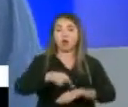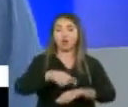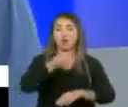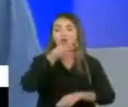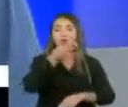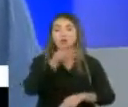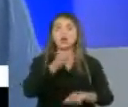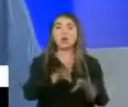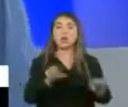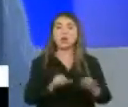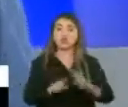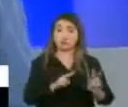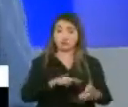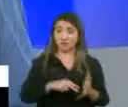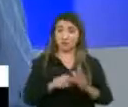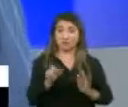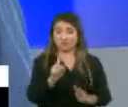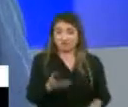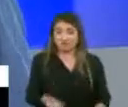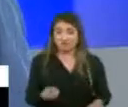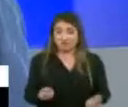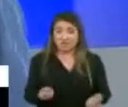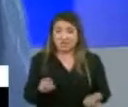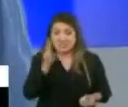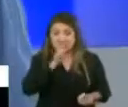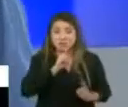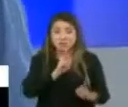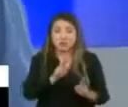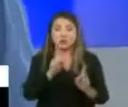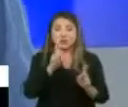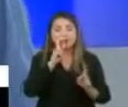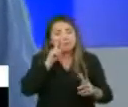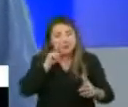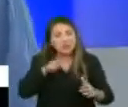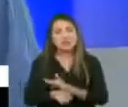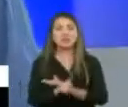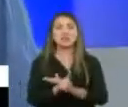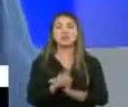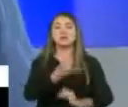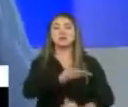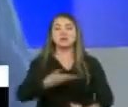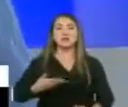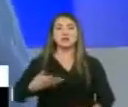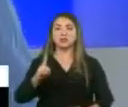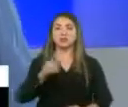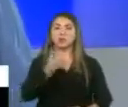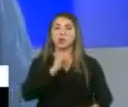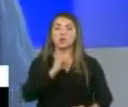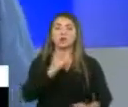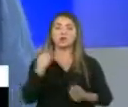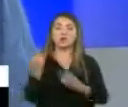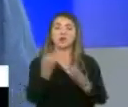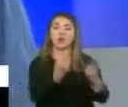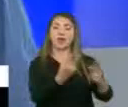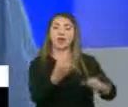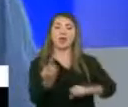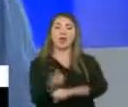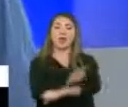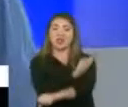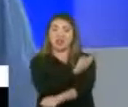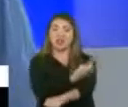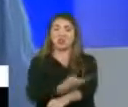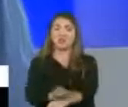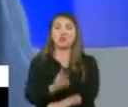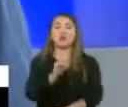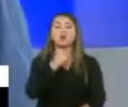esa medida se va a solucionar el problema es algo que no resultó. Creo que hay que involucrarse adecuadamente. La presidenta no es muy buena para viajar a regiones, mejor es bastante más buena para viajar